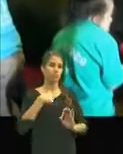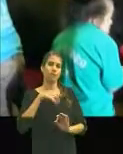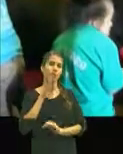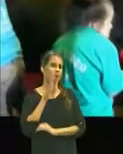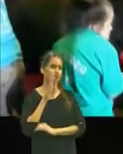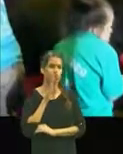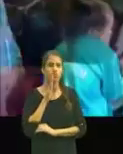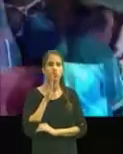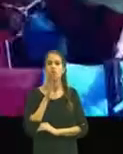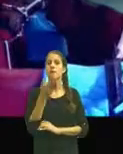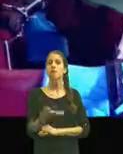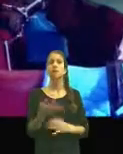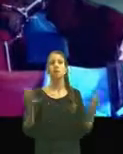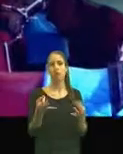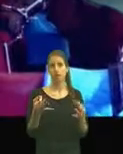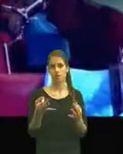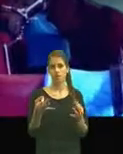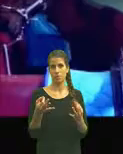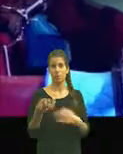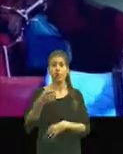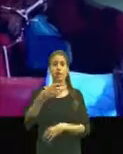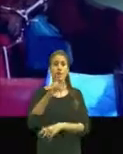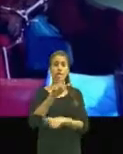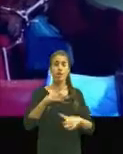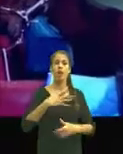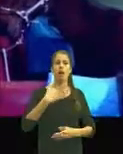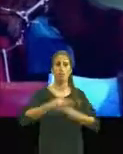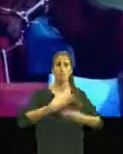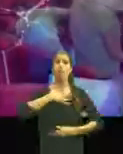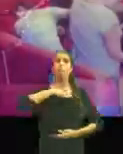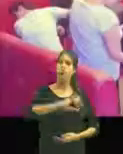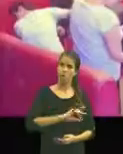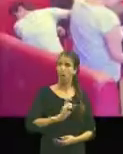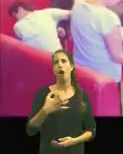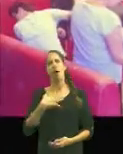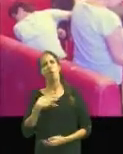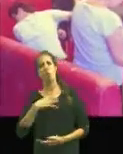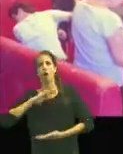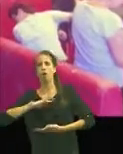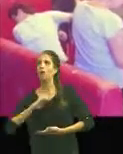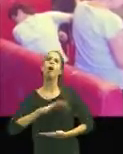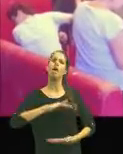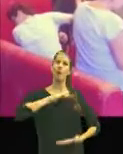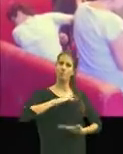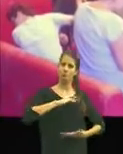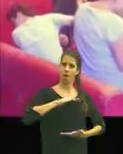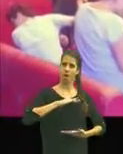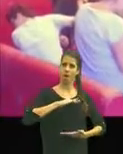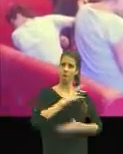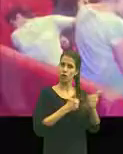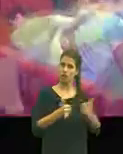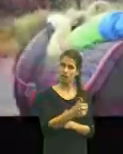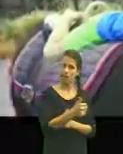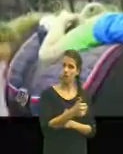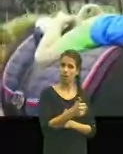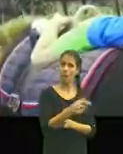antes, partiendo de la base de todo lo que pueden hacer, no pensando en lo que no pueden hacer. A partir de ahí